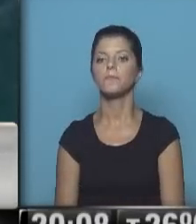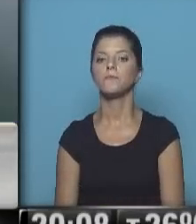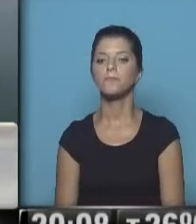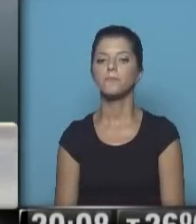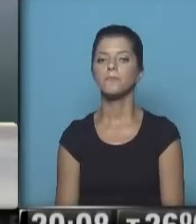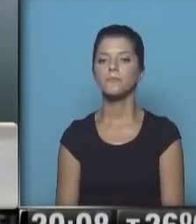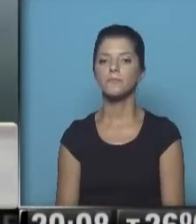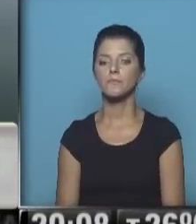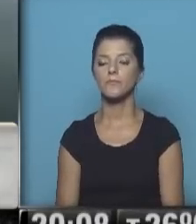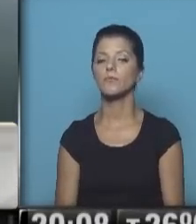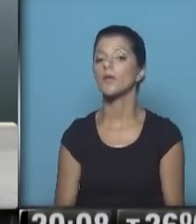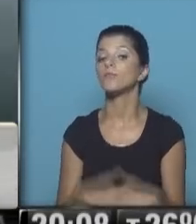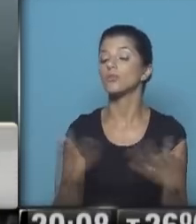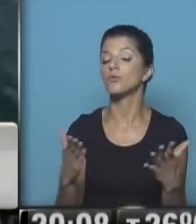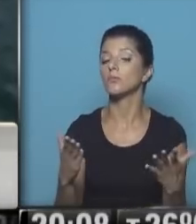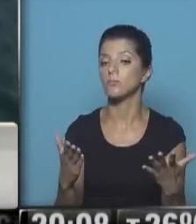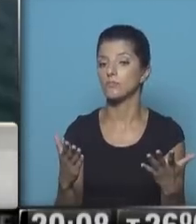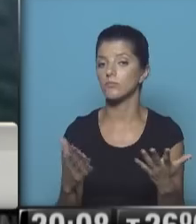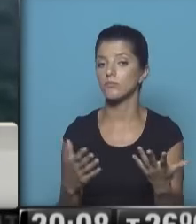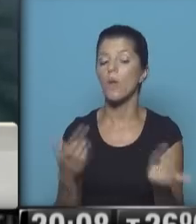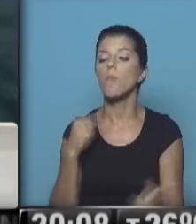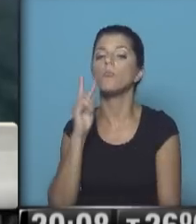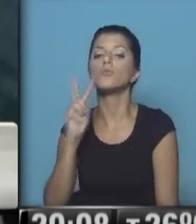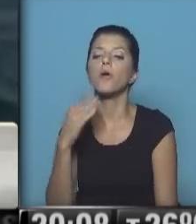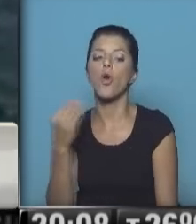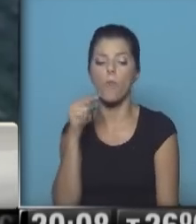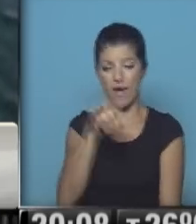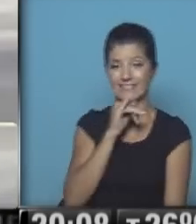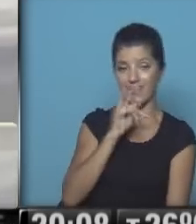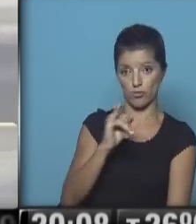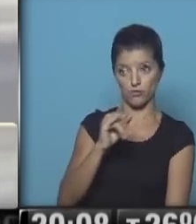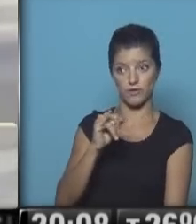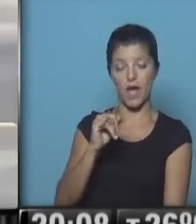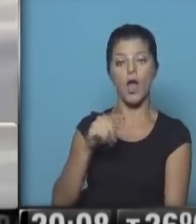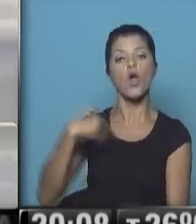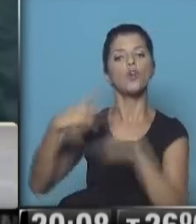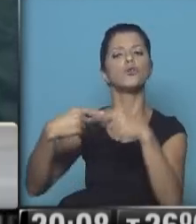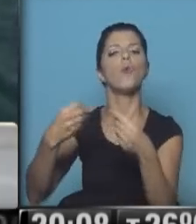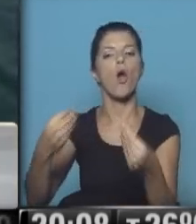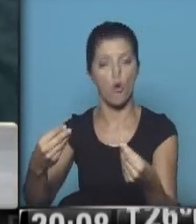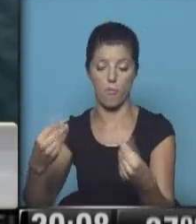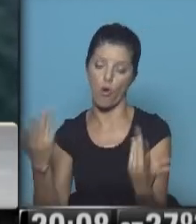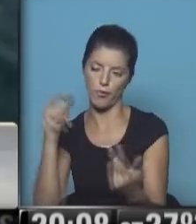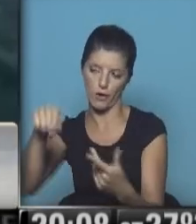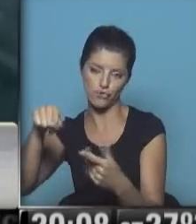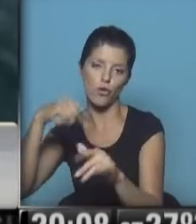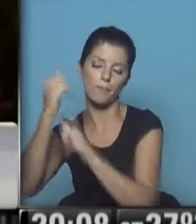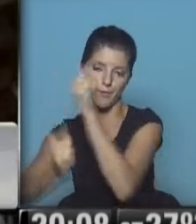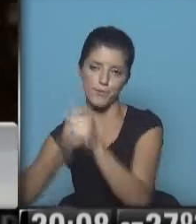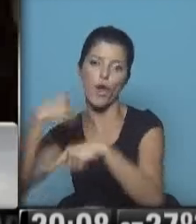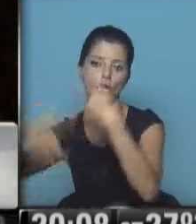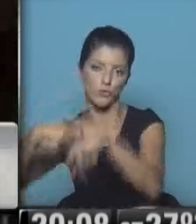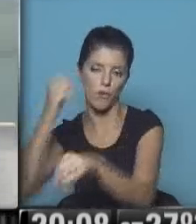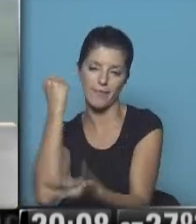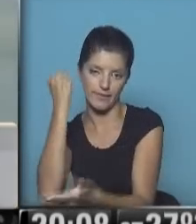Así que eh veremos qué repercusiones tiene esto obviamente van a seguir porque tienen el el